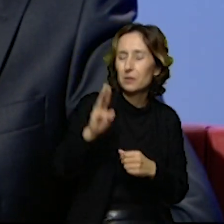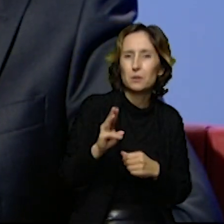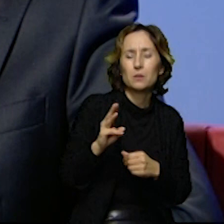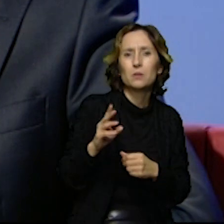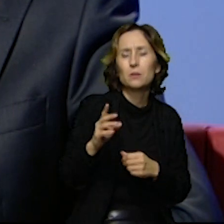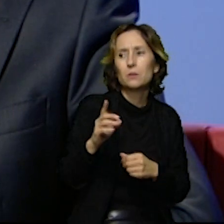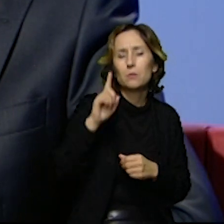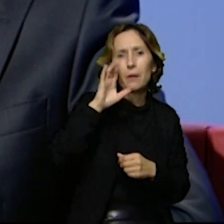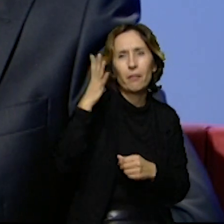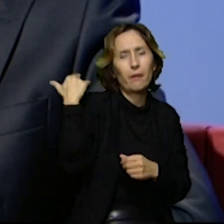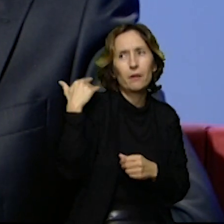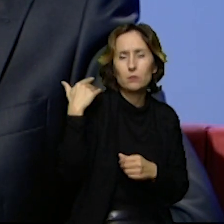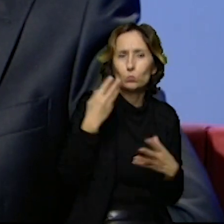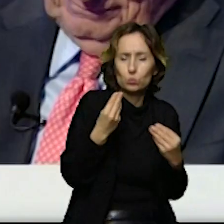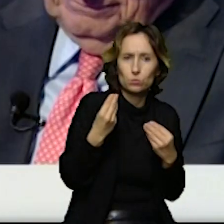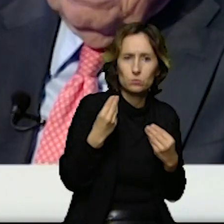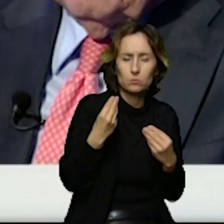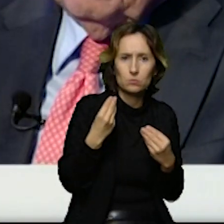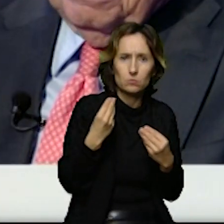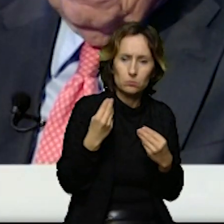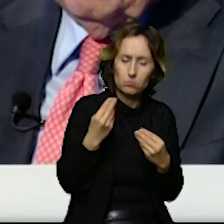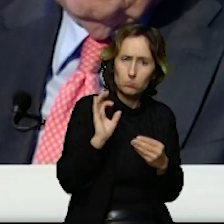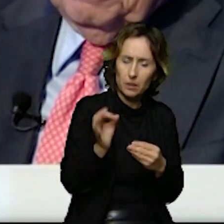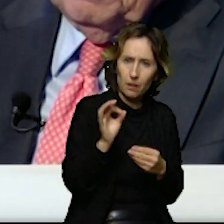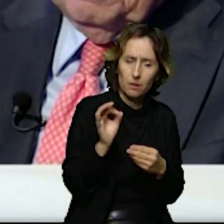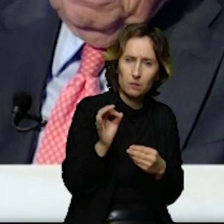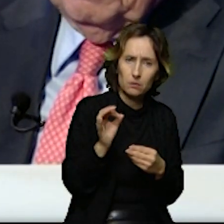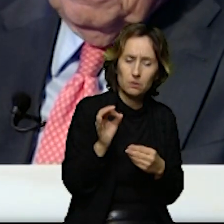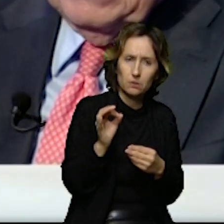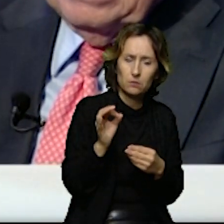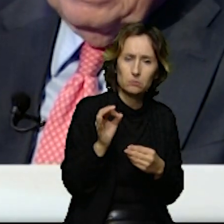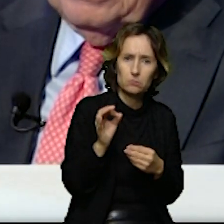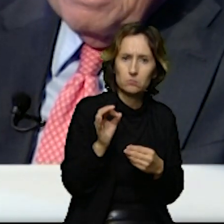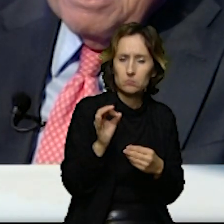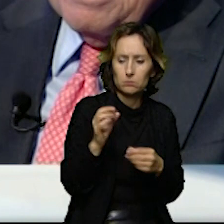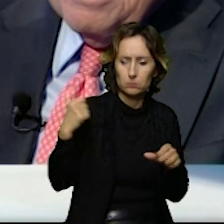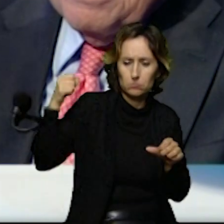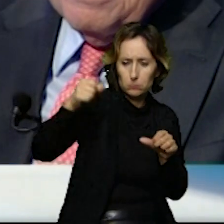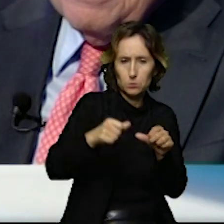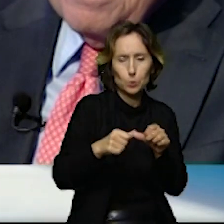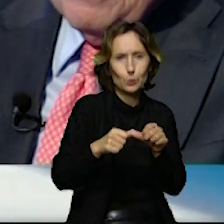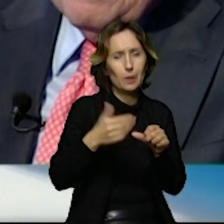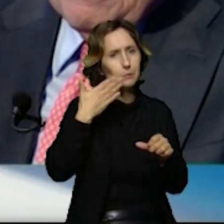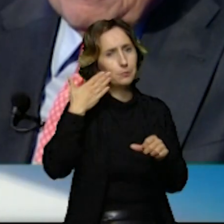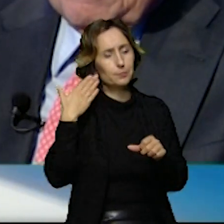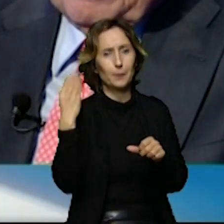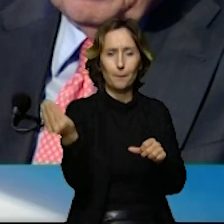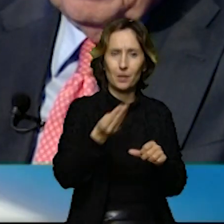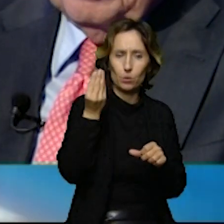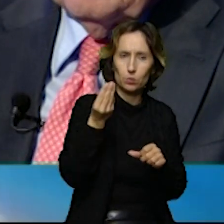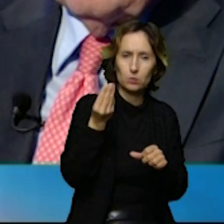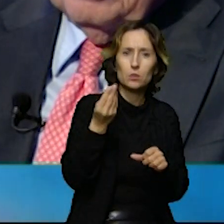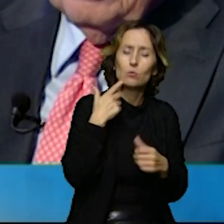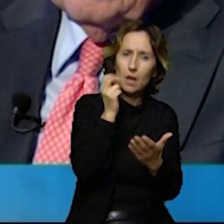estuvo ahí en el debe durante mucho tiempo, pero es verdad que ya en los últimos años ha tenido otro esplendor, otra valoración y sobre todo